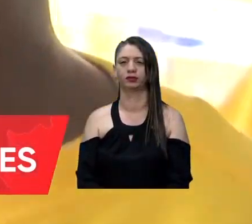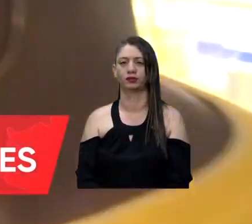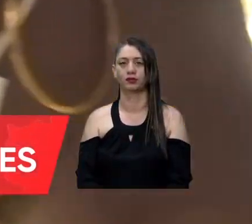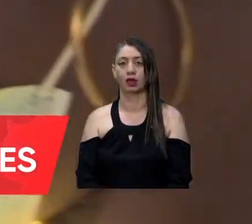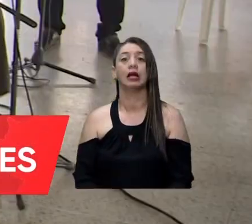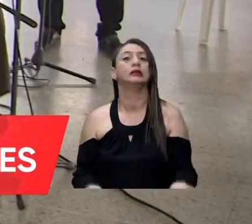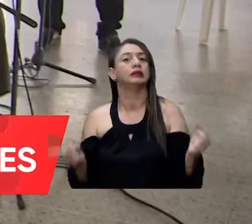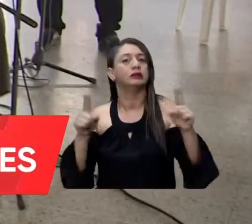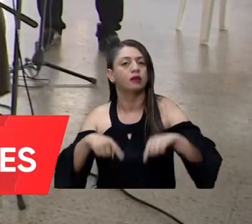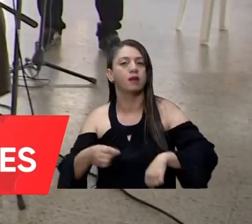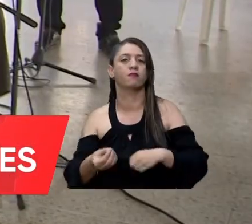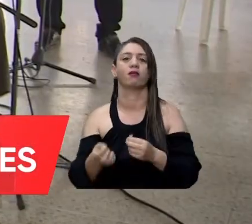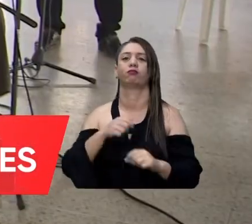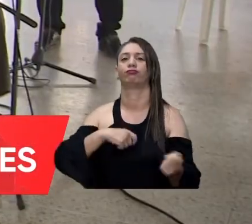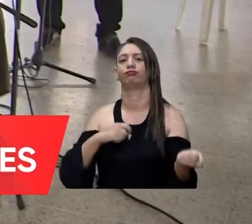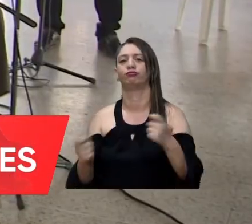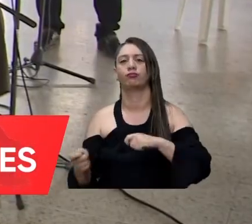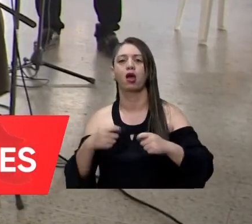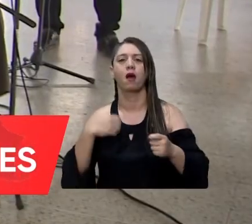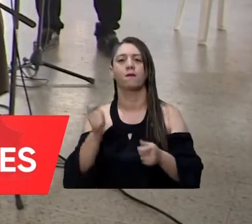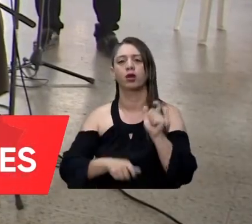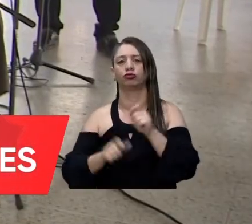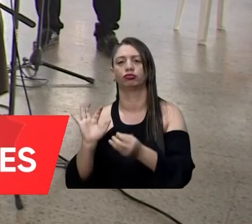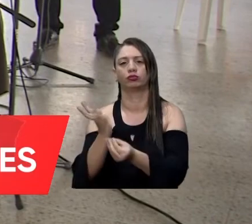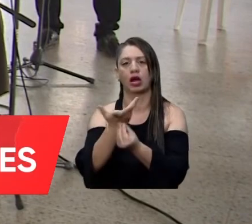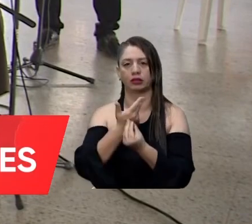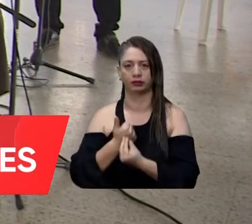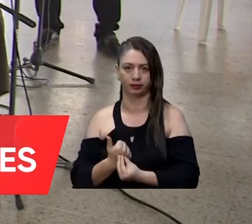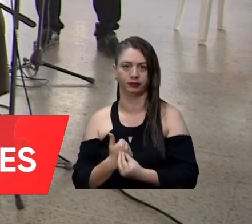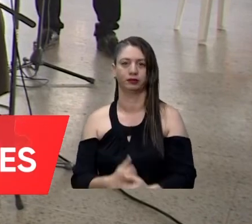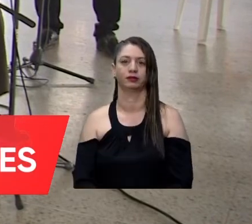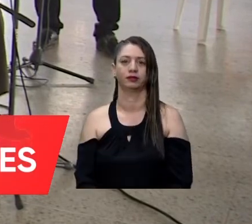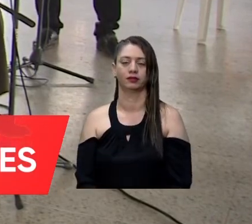Y también por el ritmo de sus artistas.